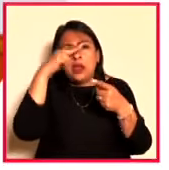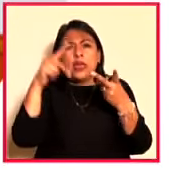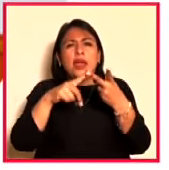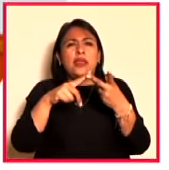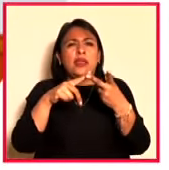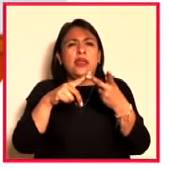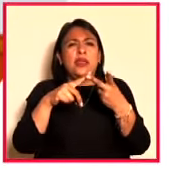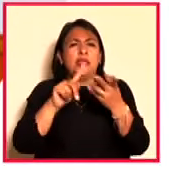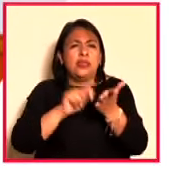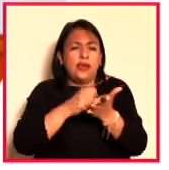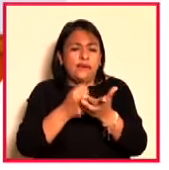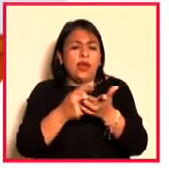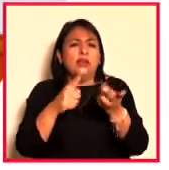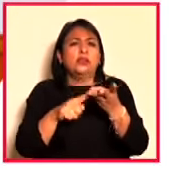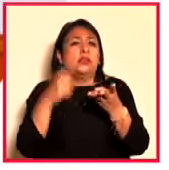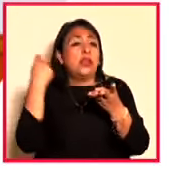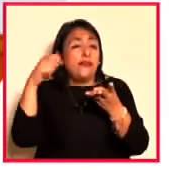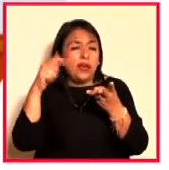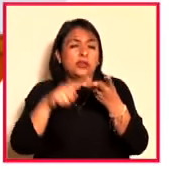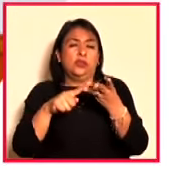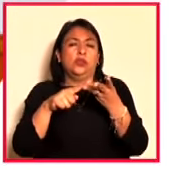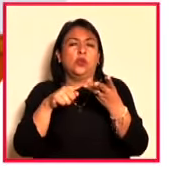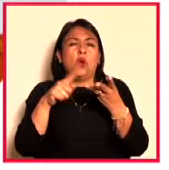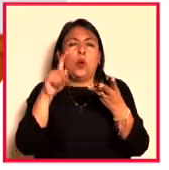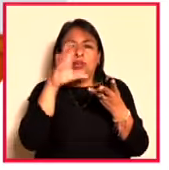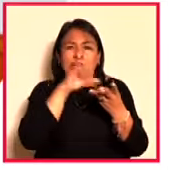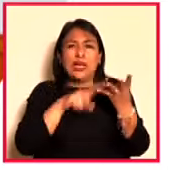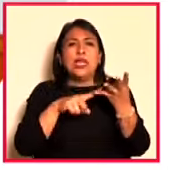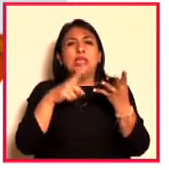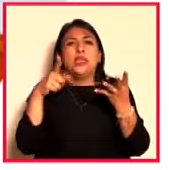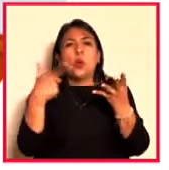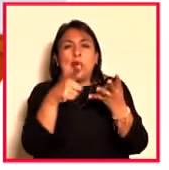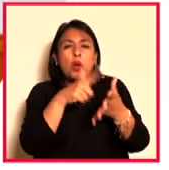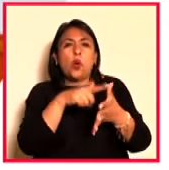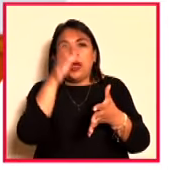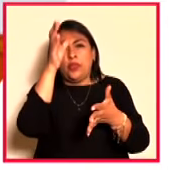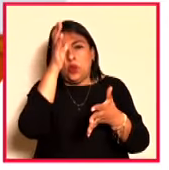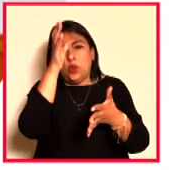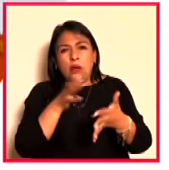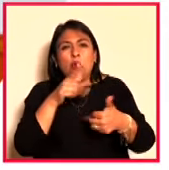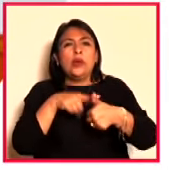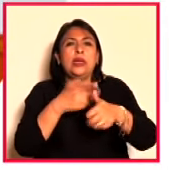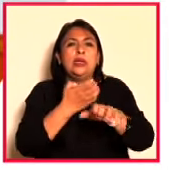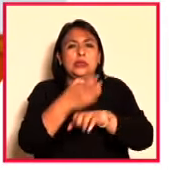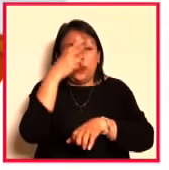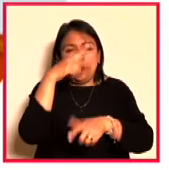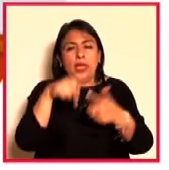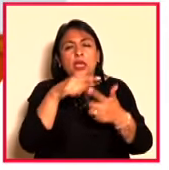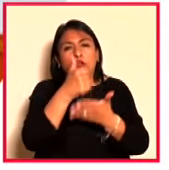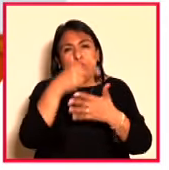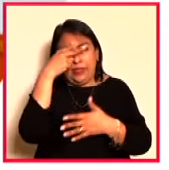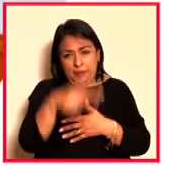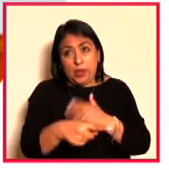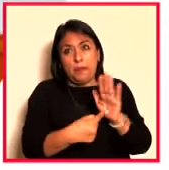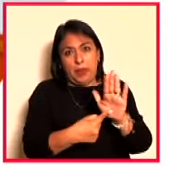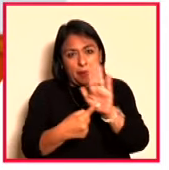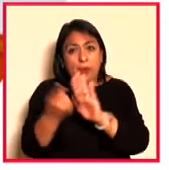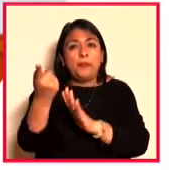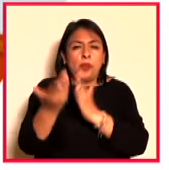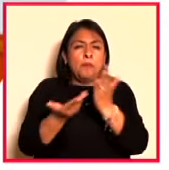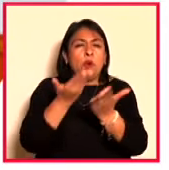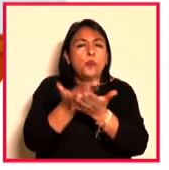Tamaulipas, Aguascalientes, Guanajuato, Coahuila, Estado de México y Ciudad de México. Entre las propuestas escénicas se